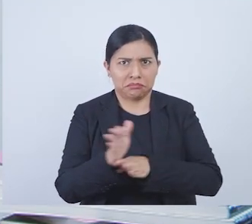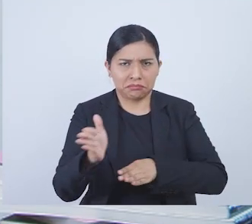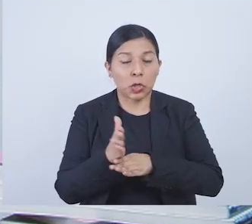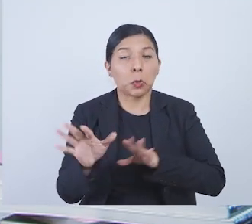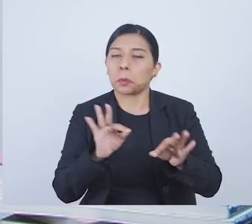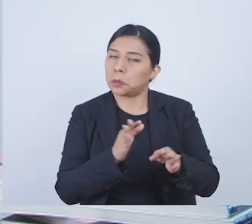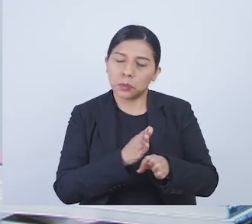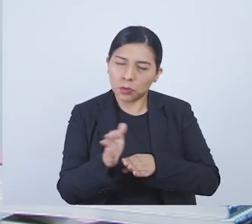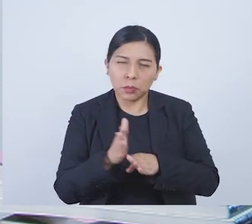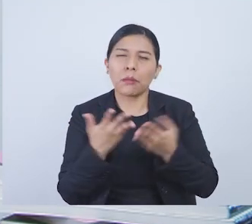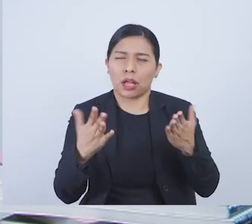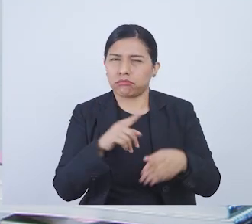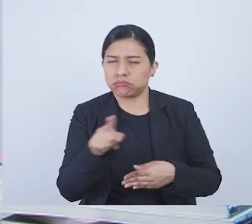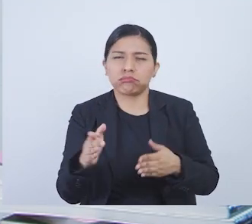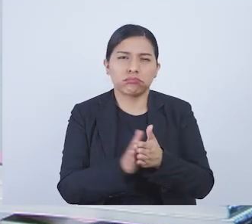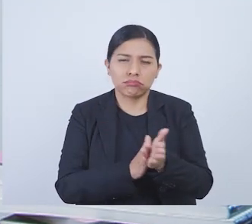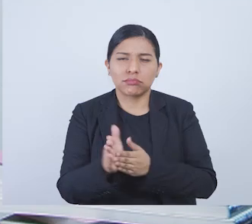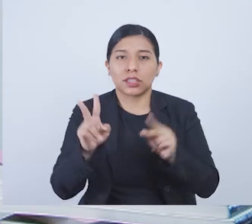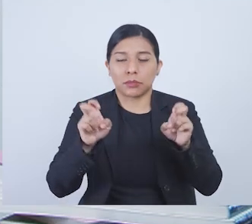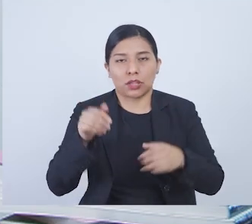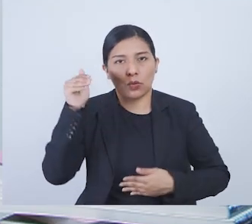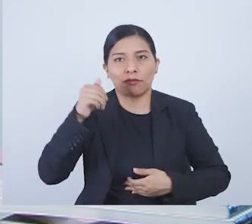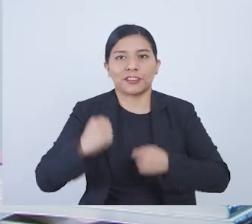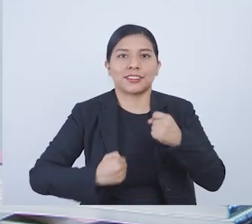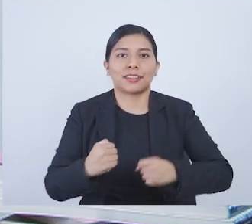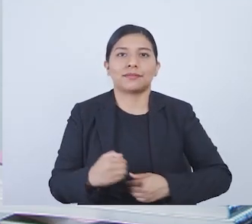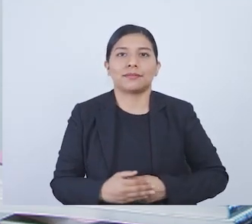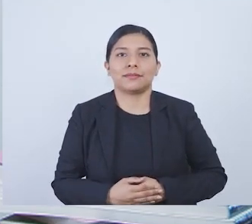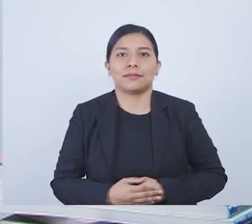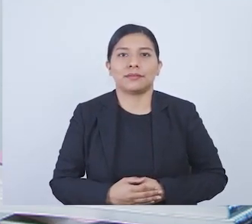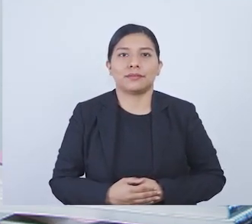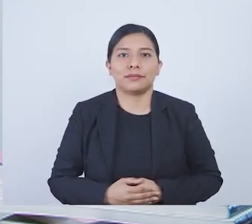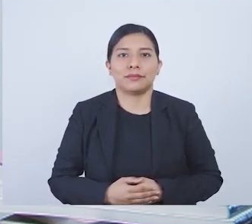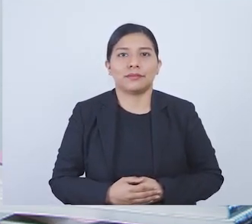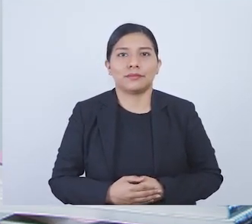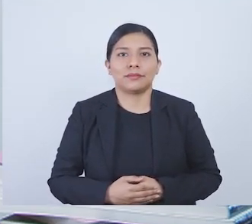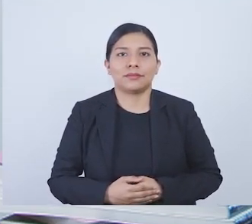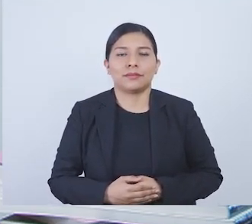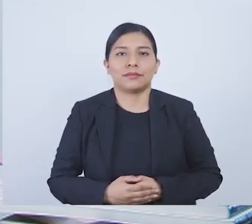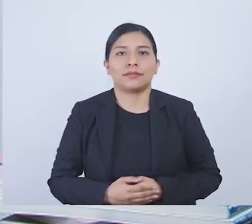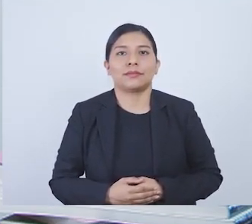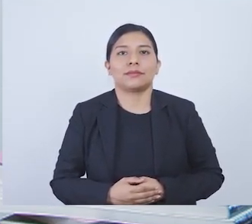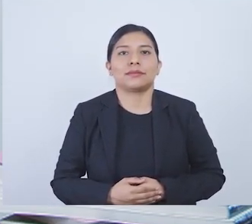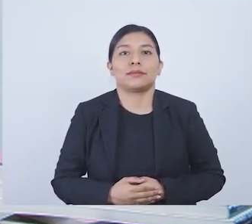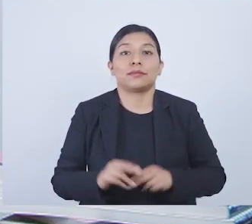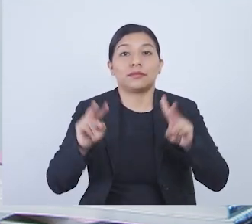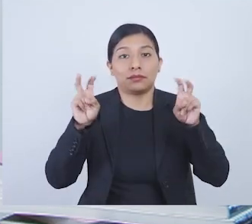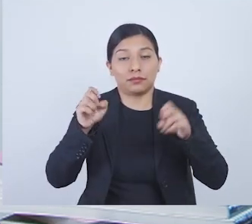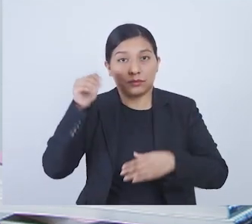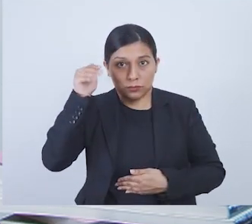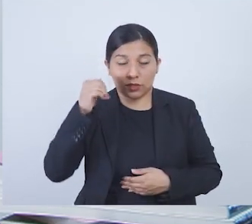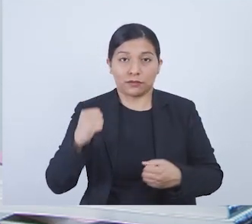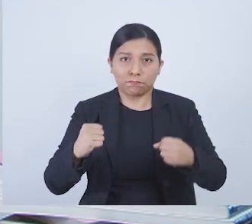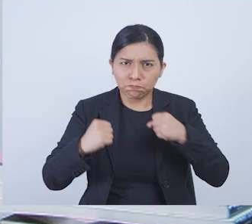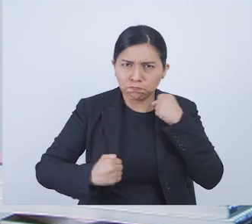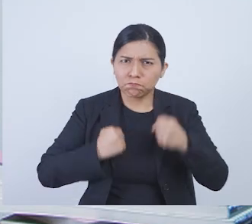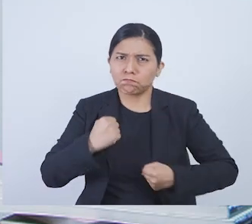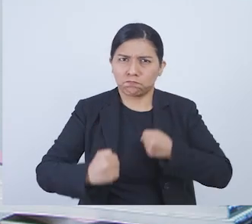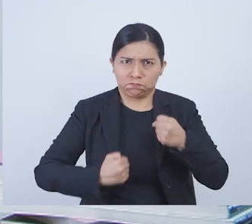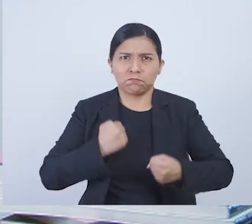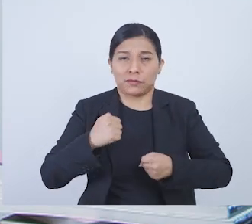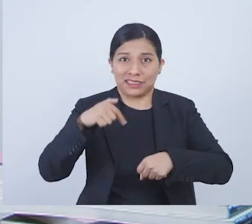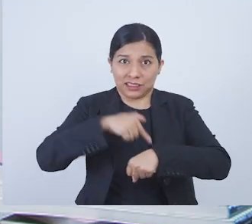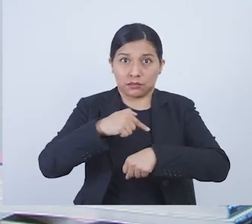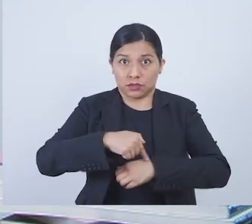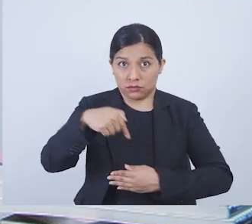que se dedican a esta área maravillosa de la educación física. Para hablar de la educación física en tiempos